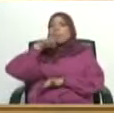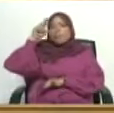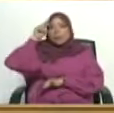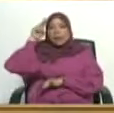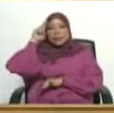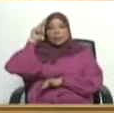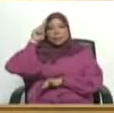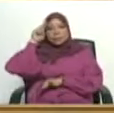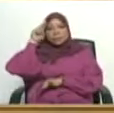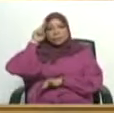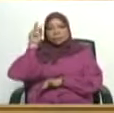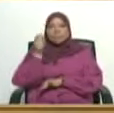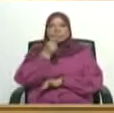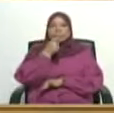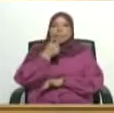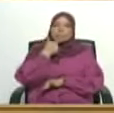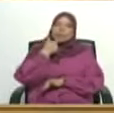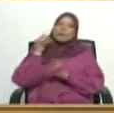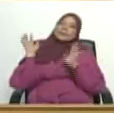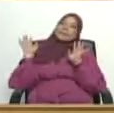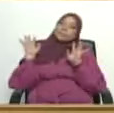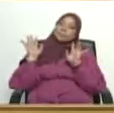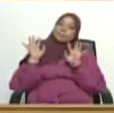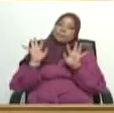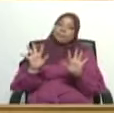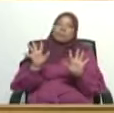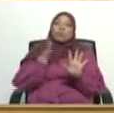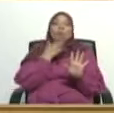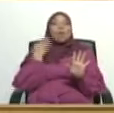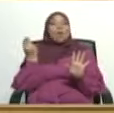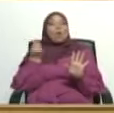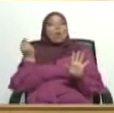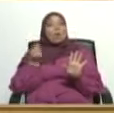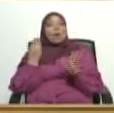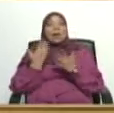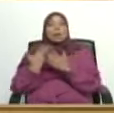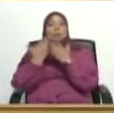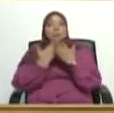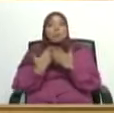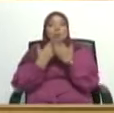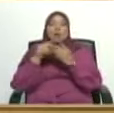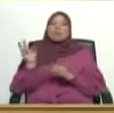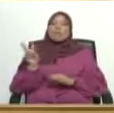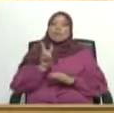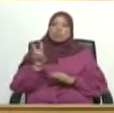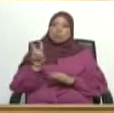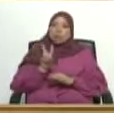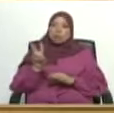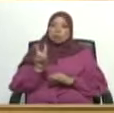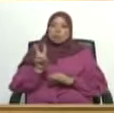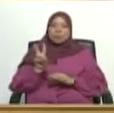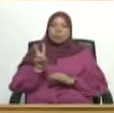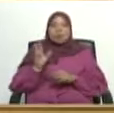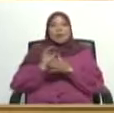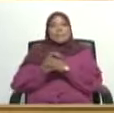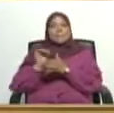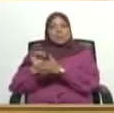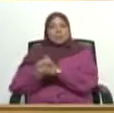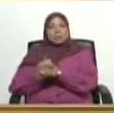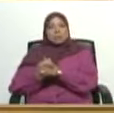Y con esa hermosa manifestación de las jóvenes y los jóvenes estudiantes de Venezuela,